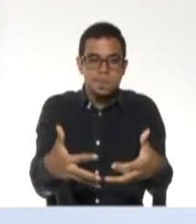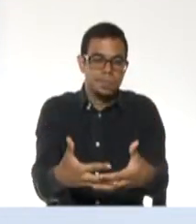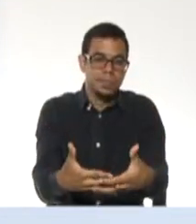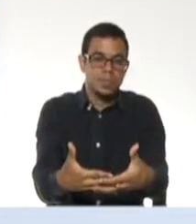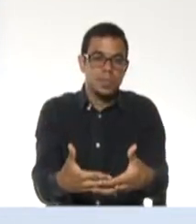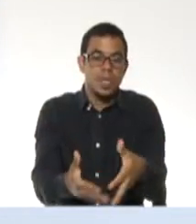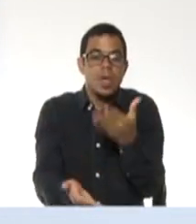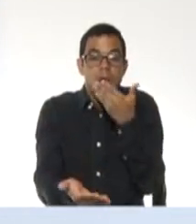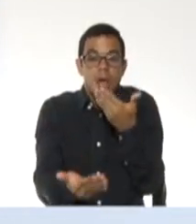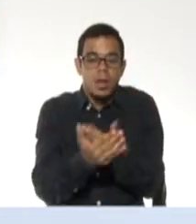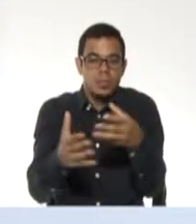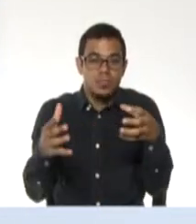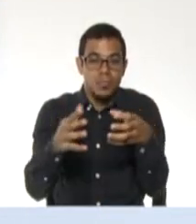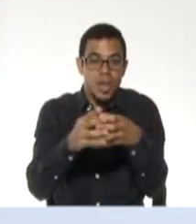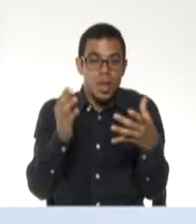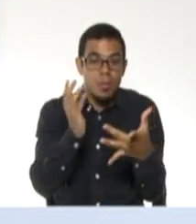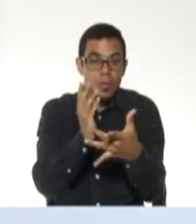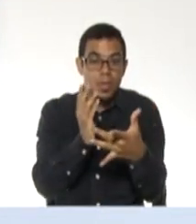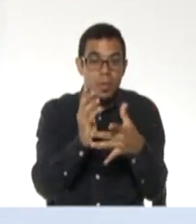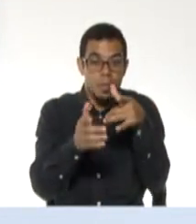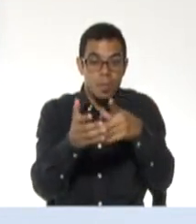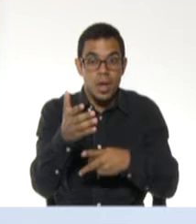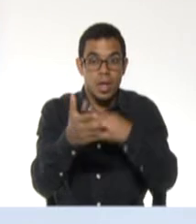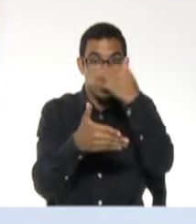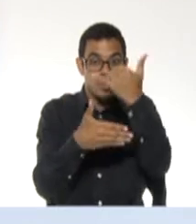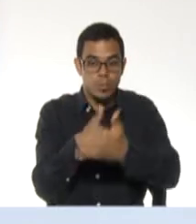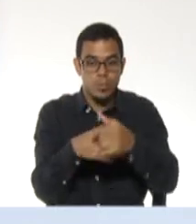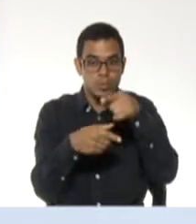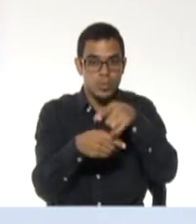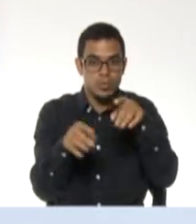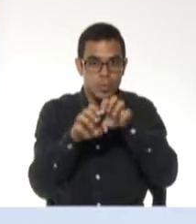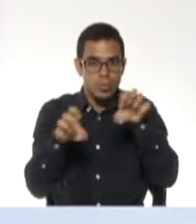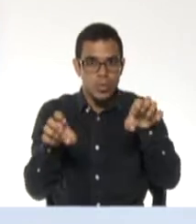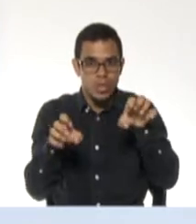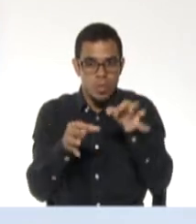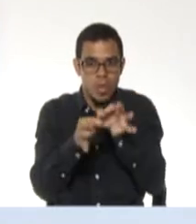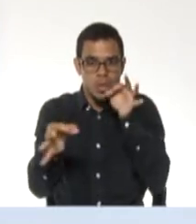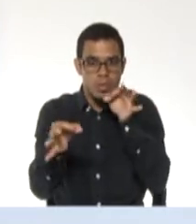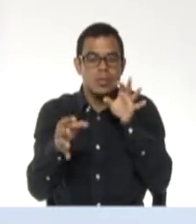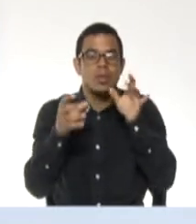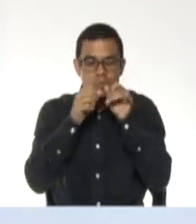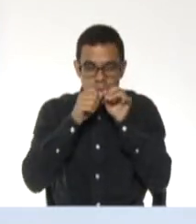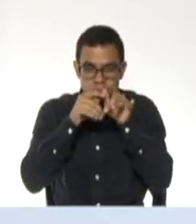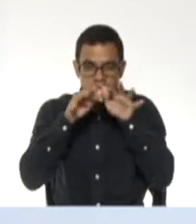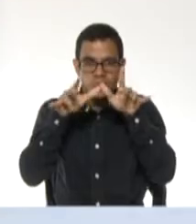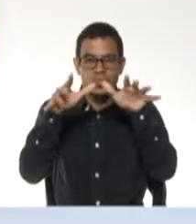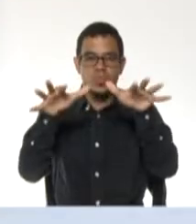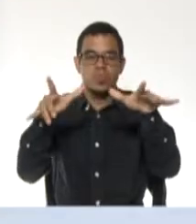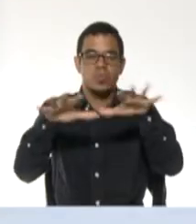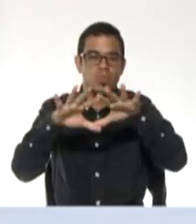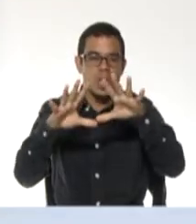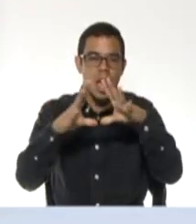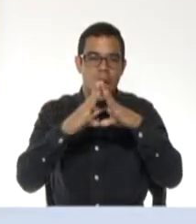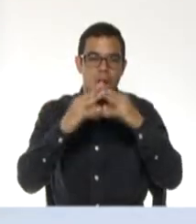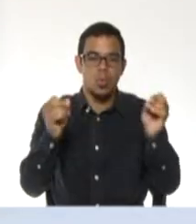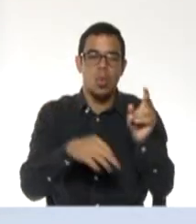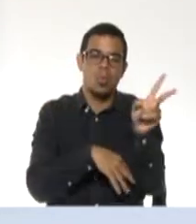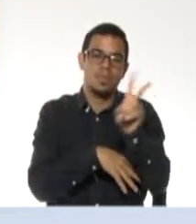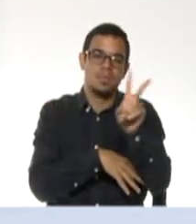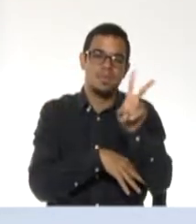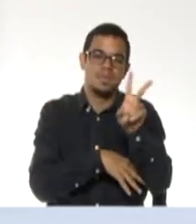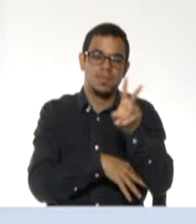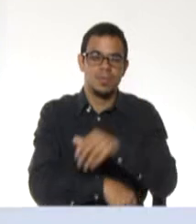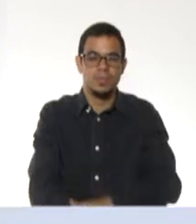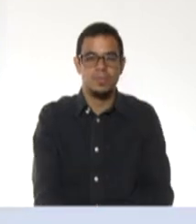producción por hacer posible que nuestro proyecto, su proyecto, llegue a todos los hogares venezolanos. Ahora sí vamos